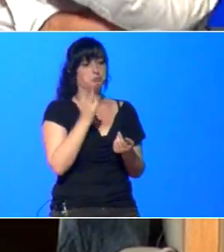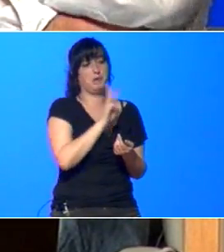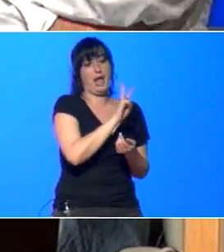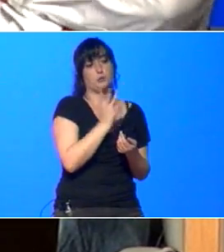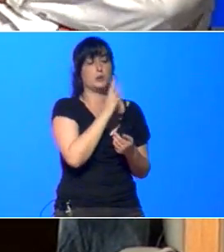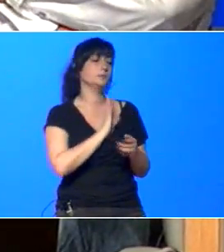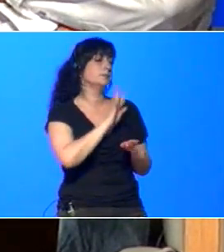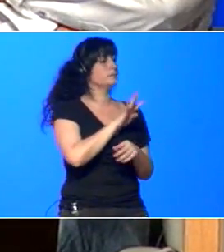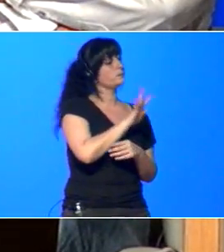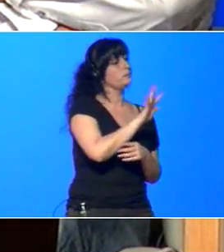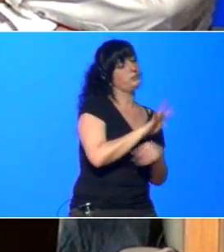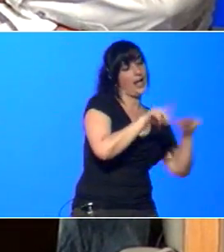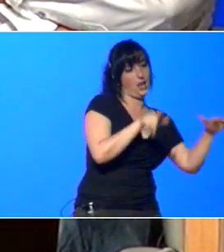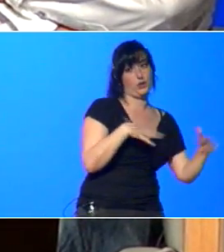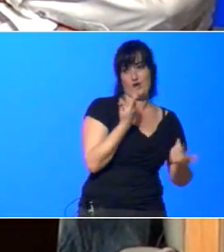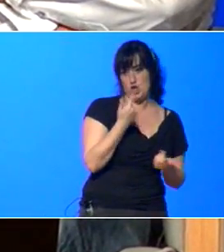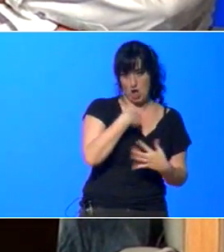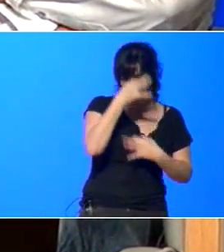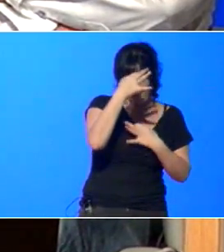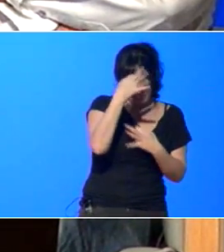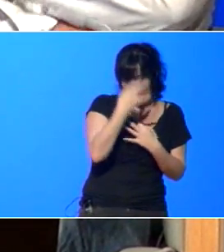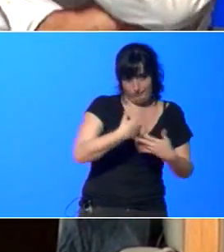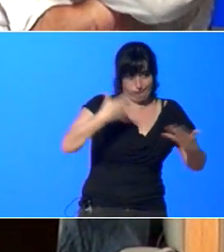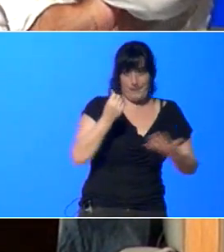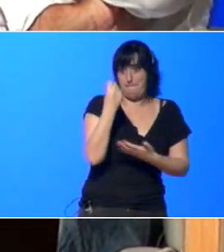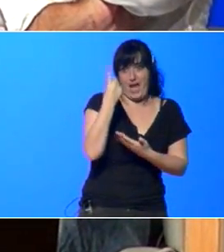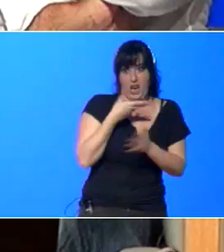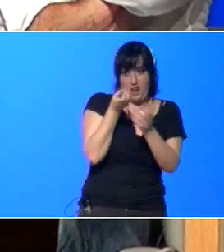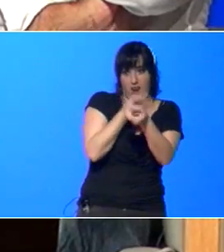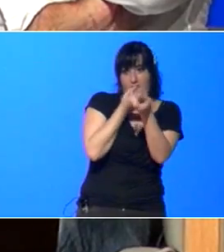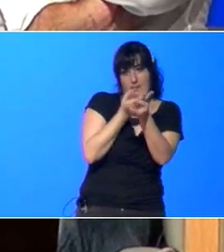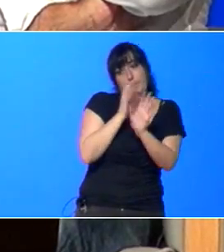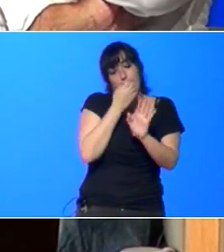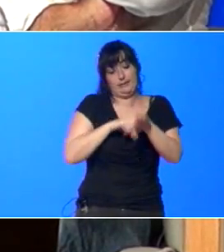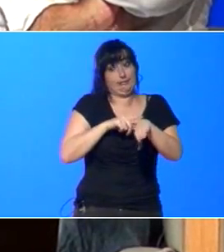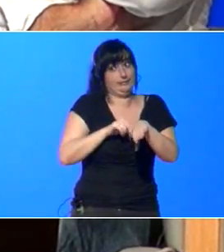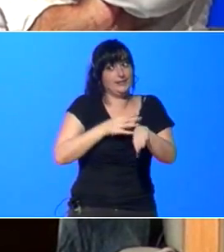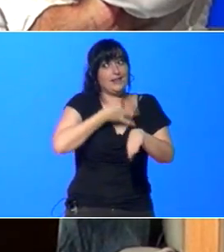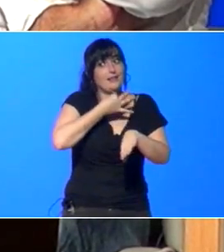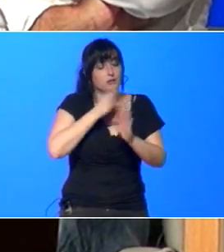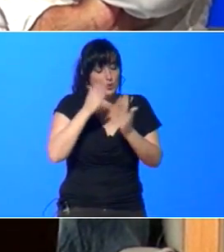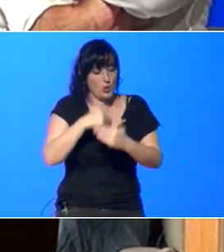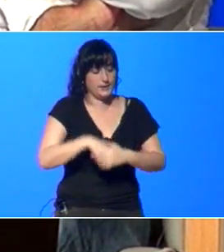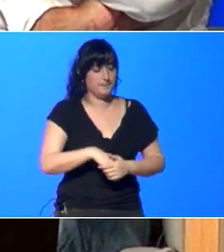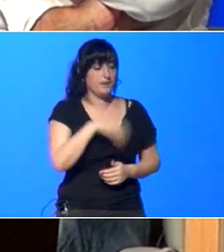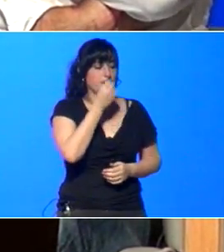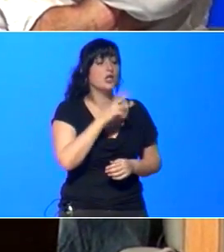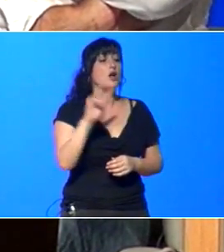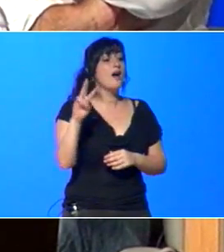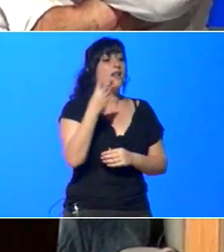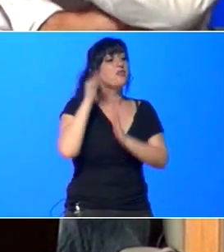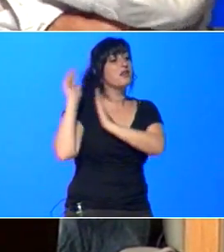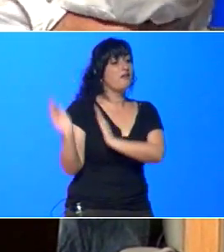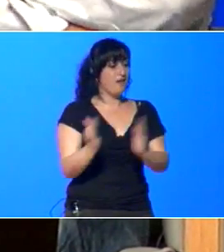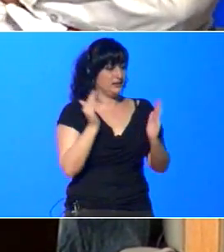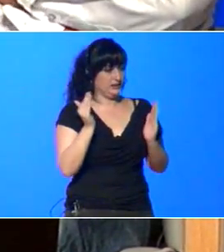cosas que han hecho, pero bueno, no tenemos tiempo para entrar a ese punto de detalle, ¿vale? Llegó la tercera fase y elaboraron una herramienta